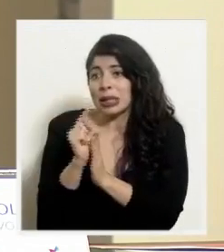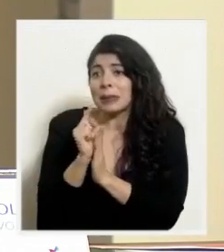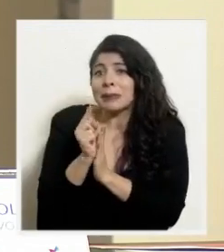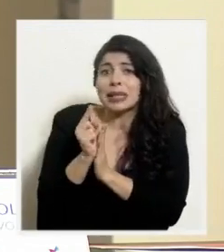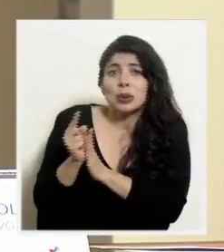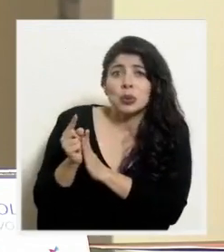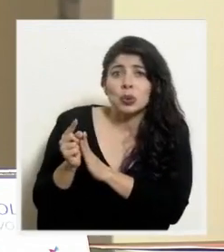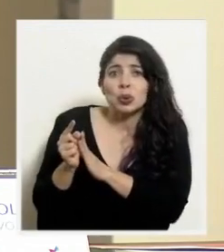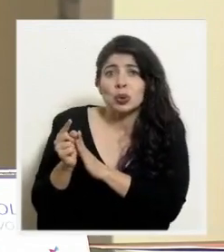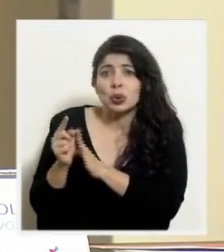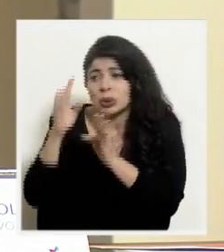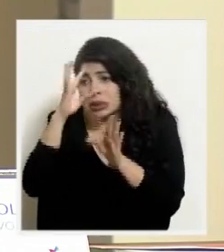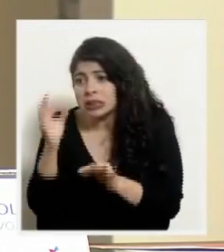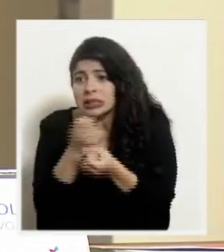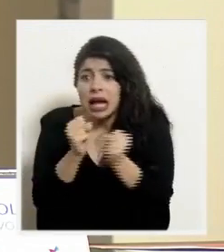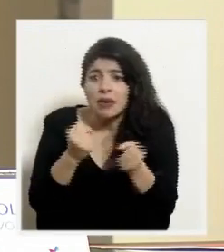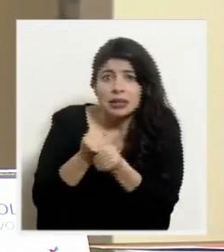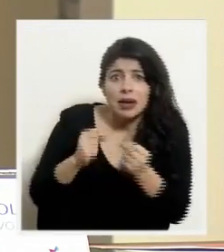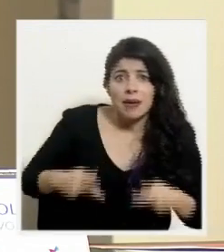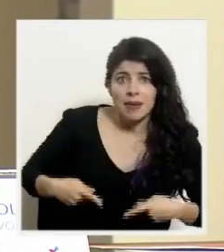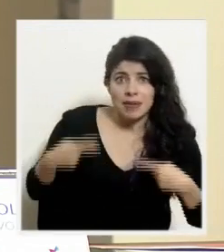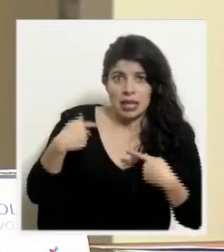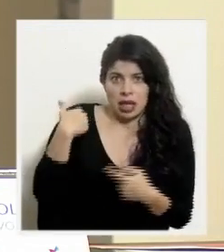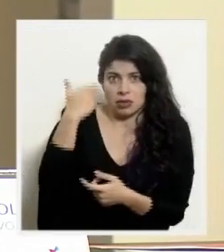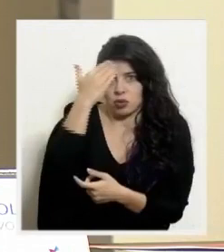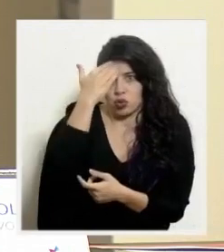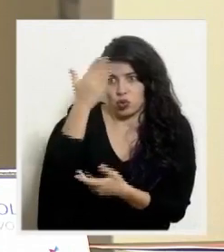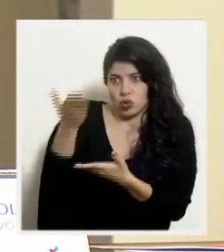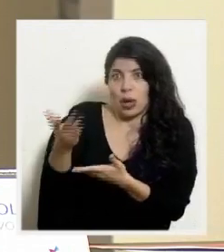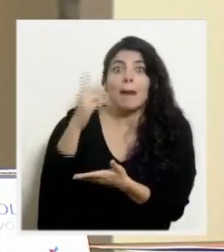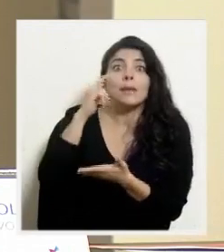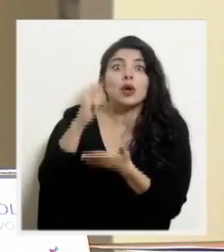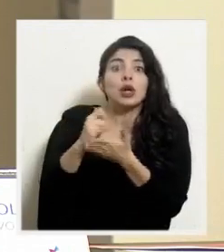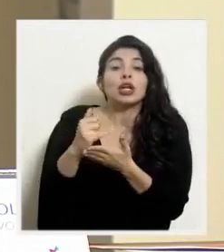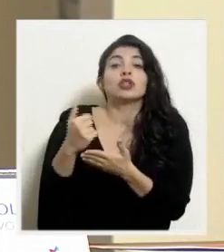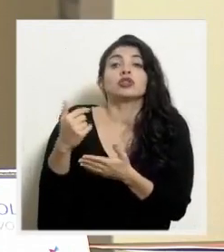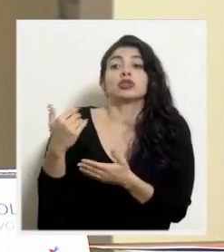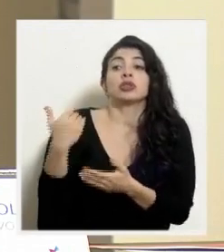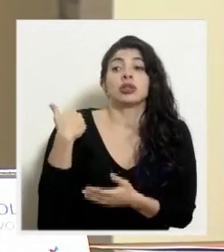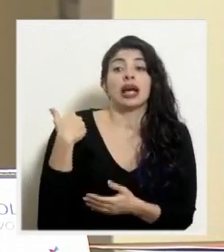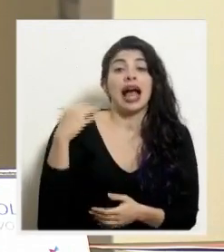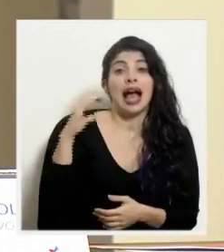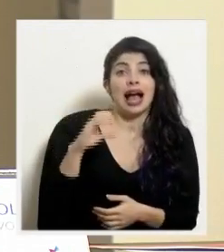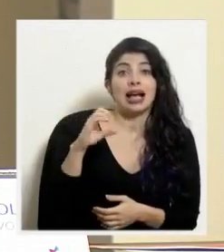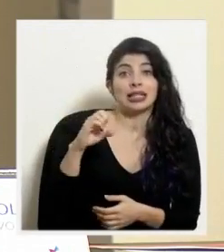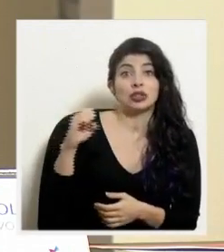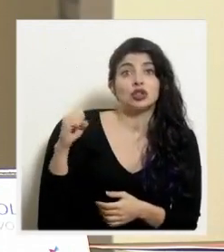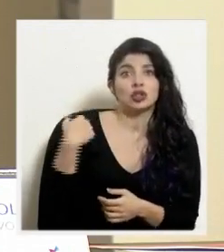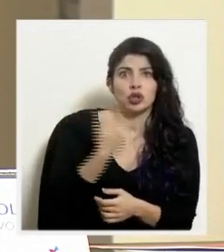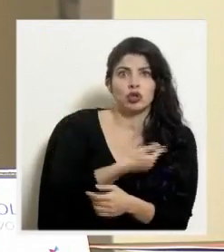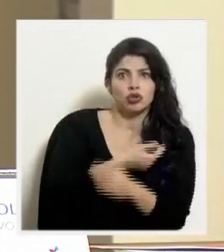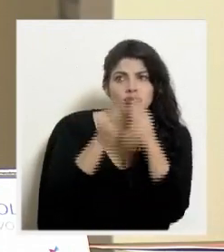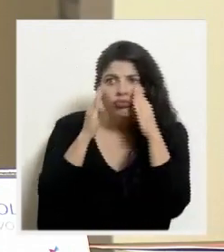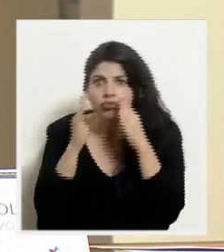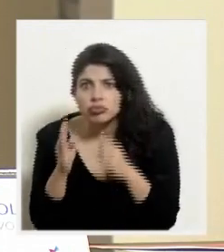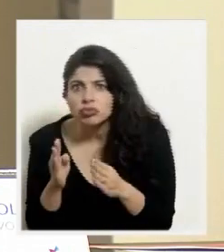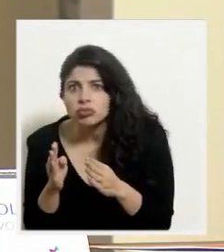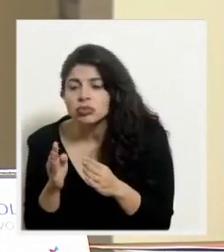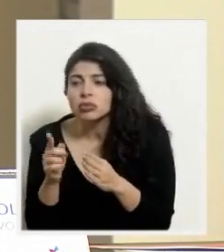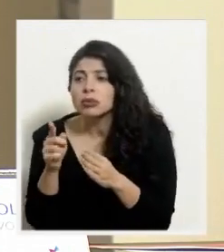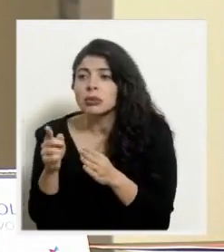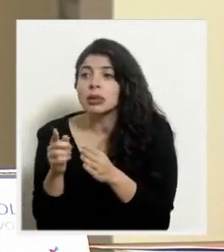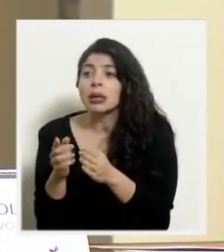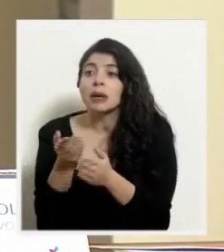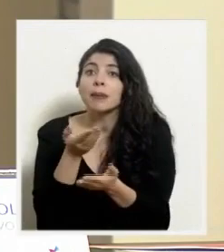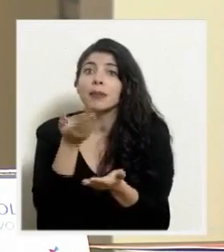y están relacionadas con salvar vidas. Y por eso hemos atendido el llamado de la Caja Costarricense de Seguro Social, la alerta que nos